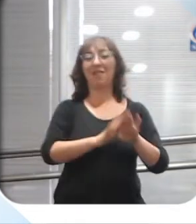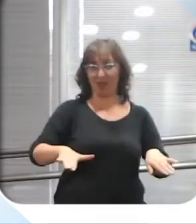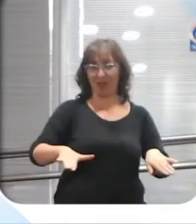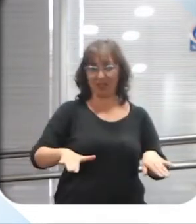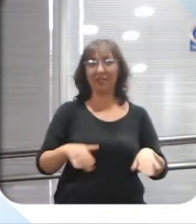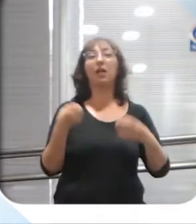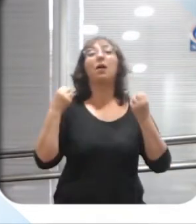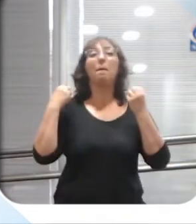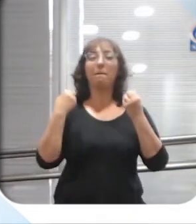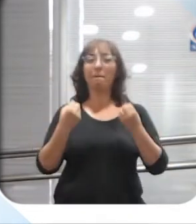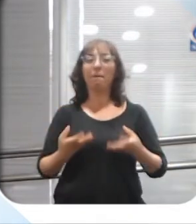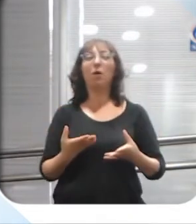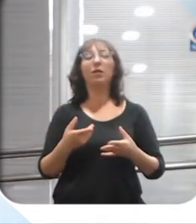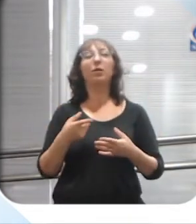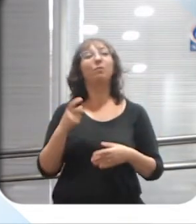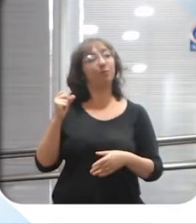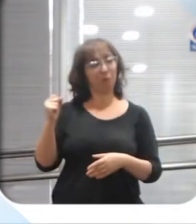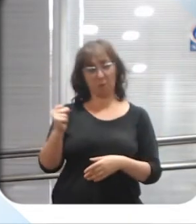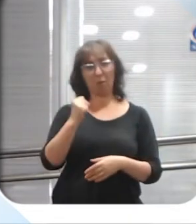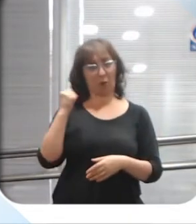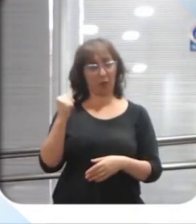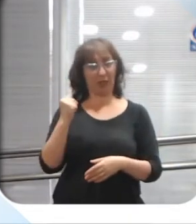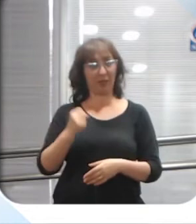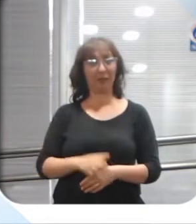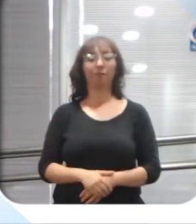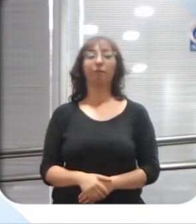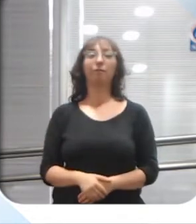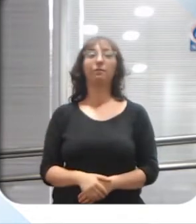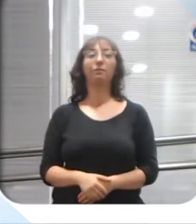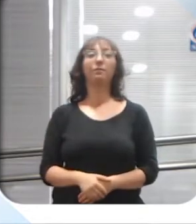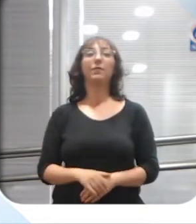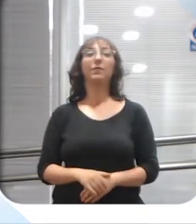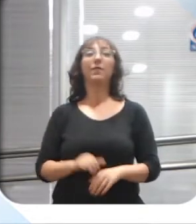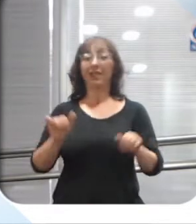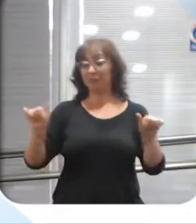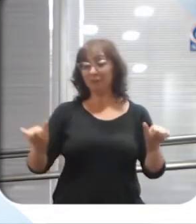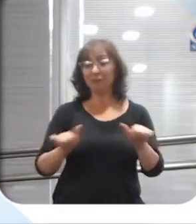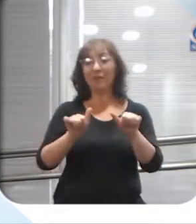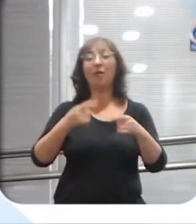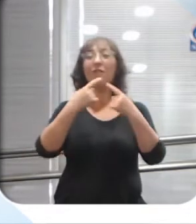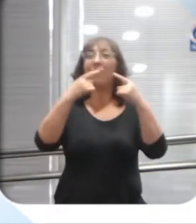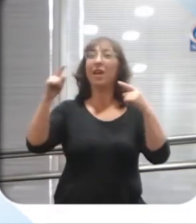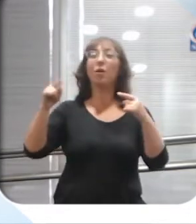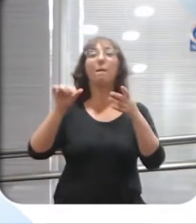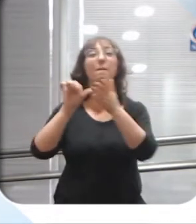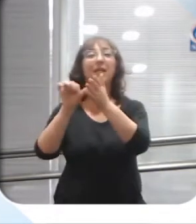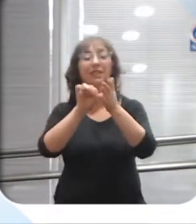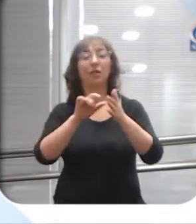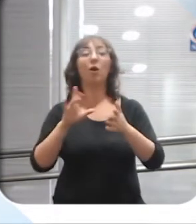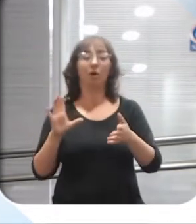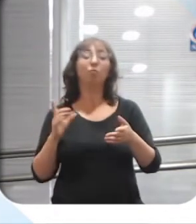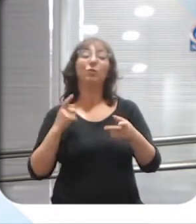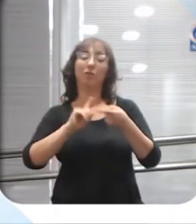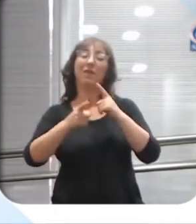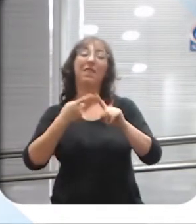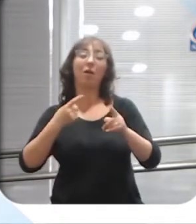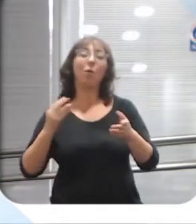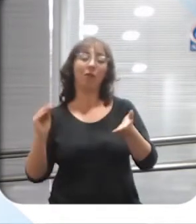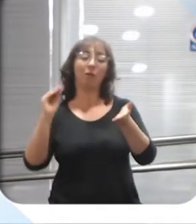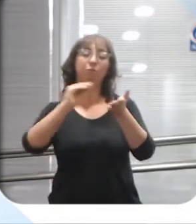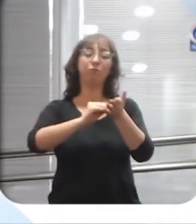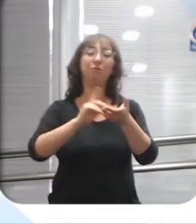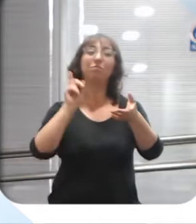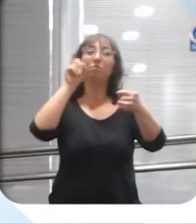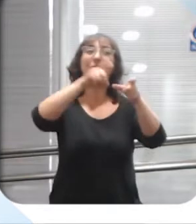eso es muy relevante, y lo que hicieron varios países fue adherirse a esta declaratoria y entonces el